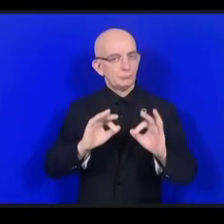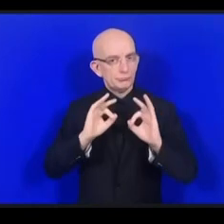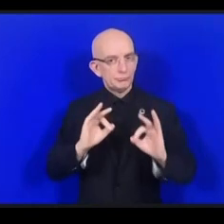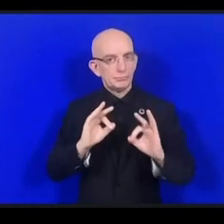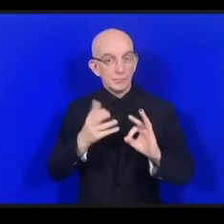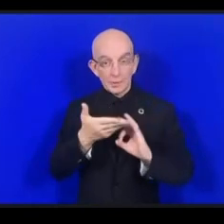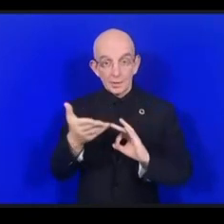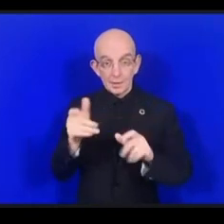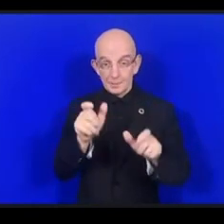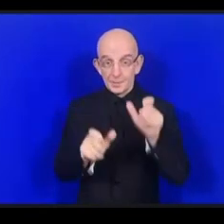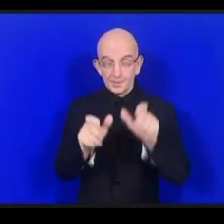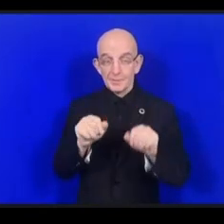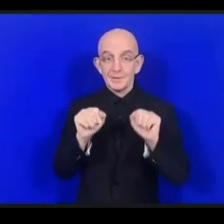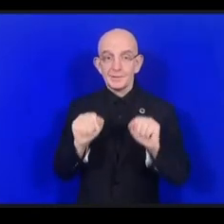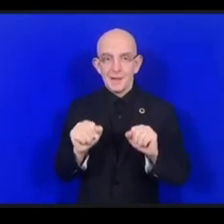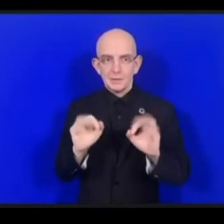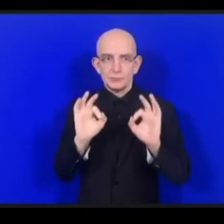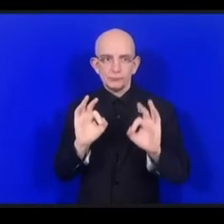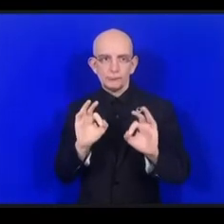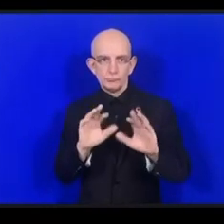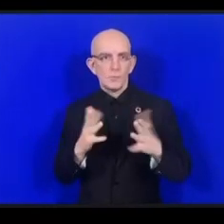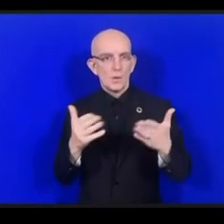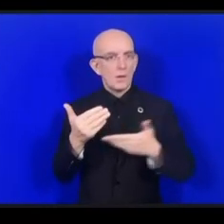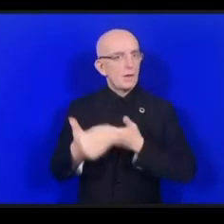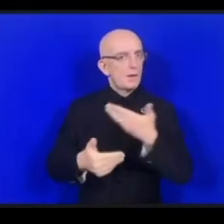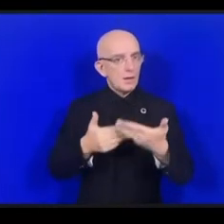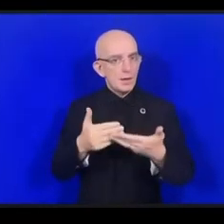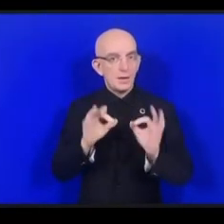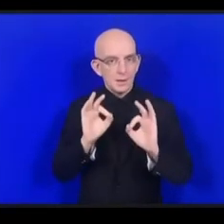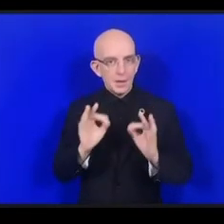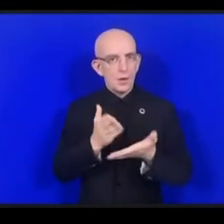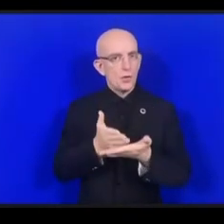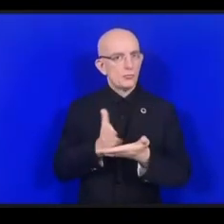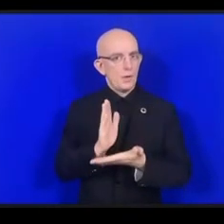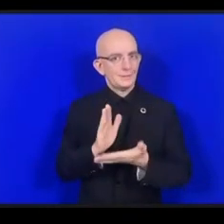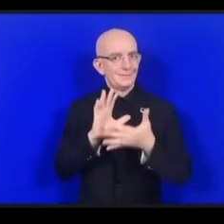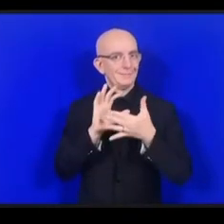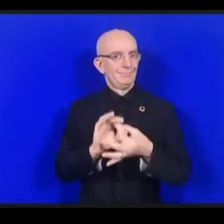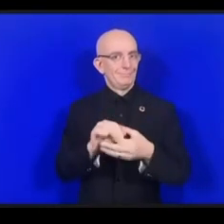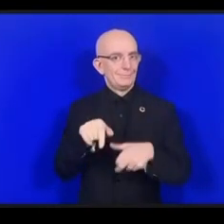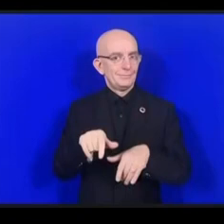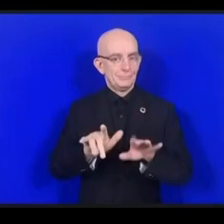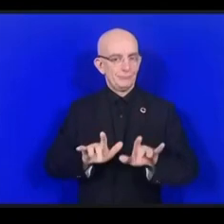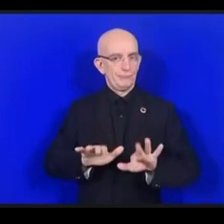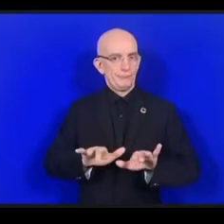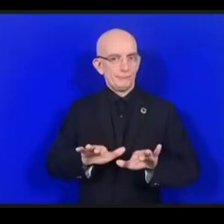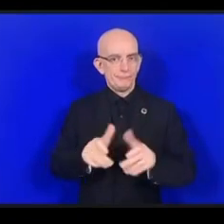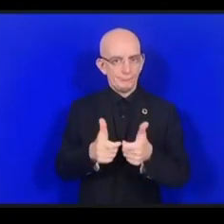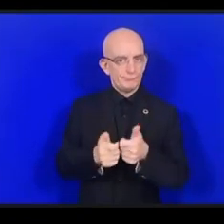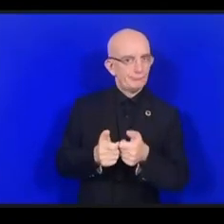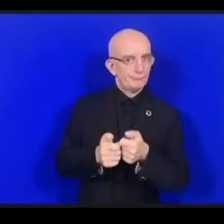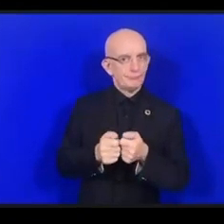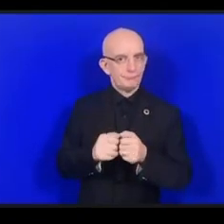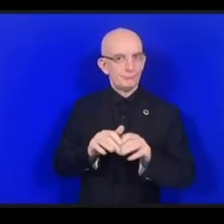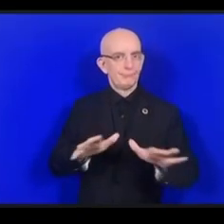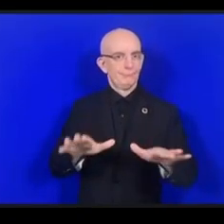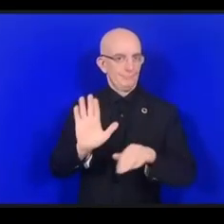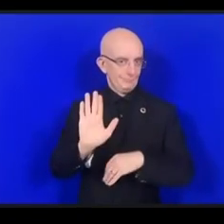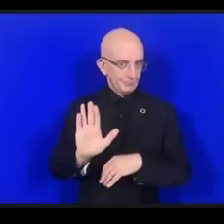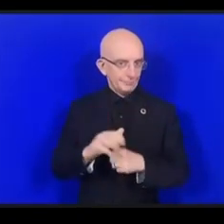el entorno digital para dejar las cosas claras en este sentido no hablamos de un conjunto concreto de derechos